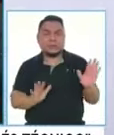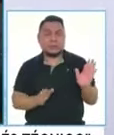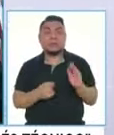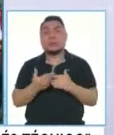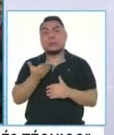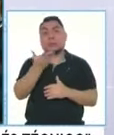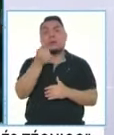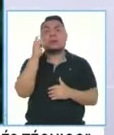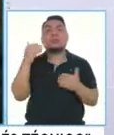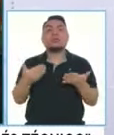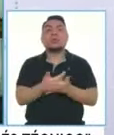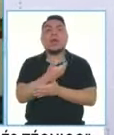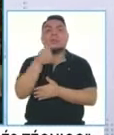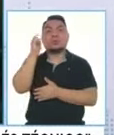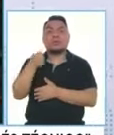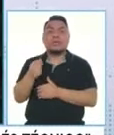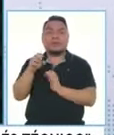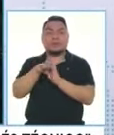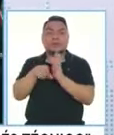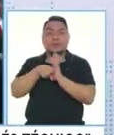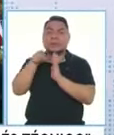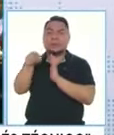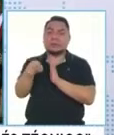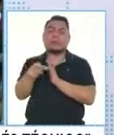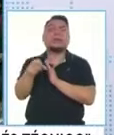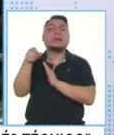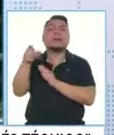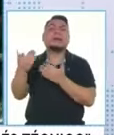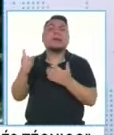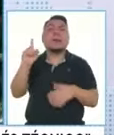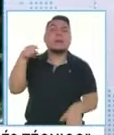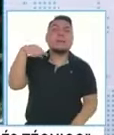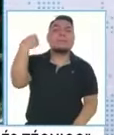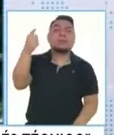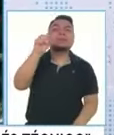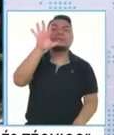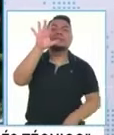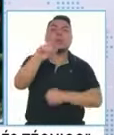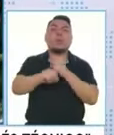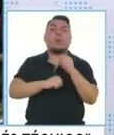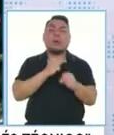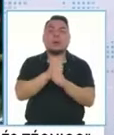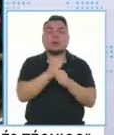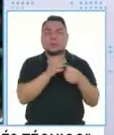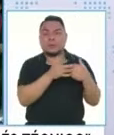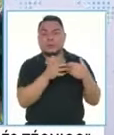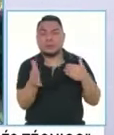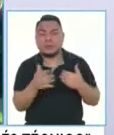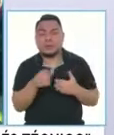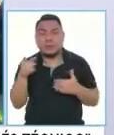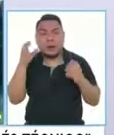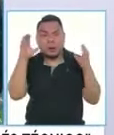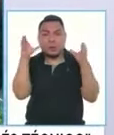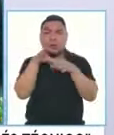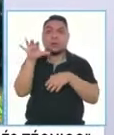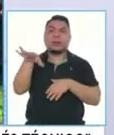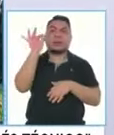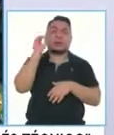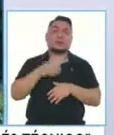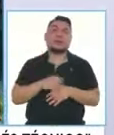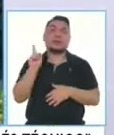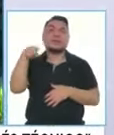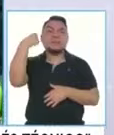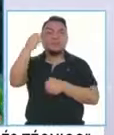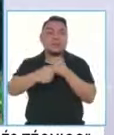tribunal, porque el nuevo tribunal en realidad va a funcionar en los próximos 5 años con el Congreso que se ha elegido